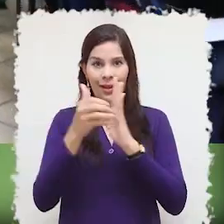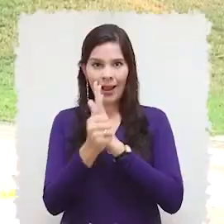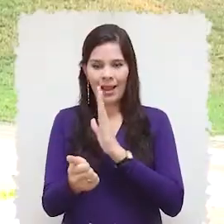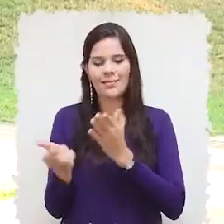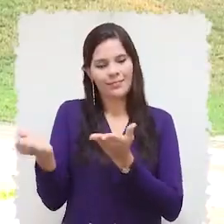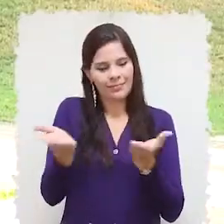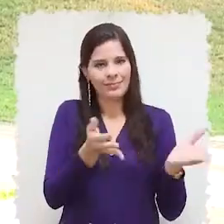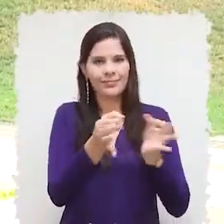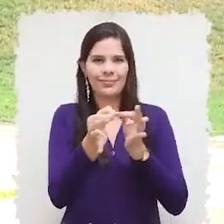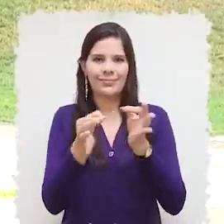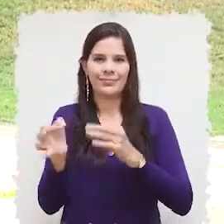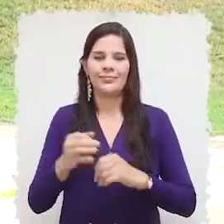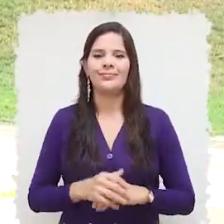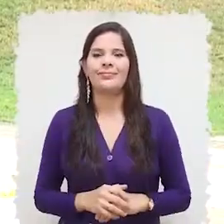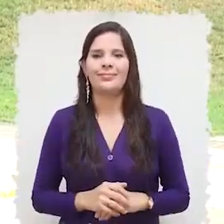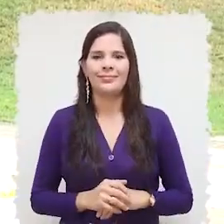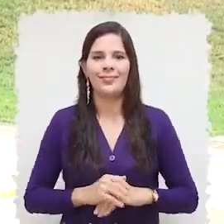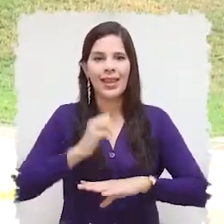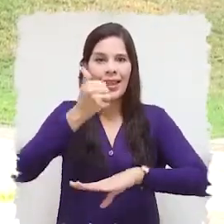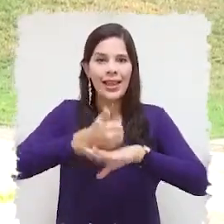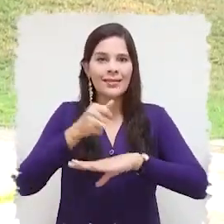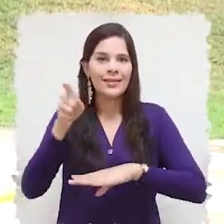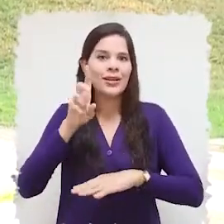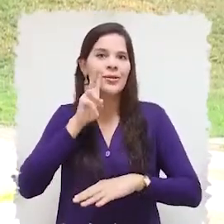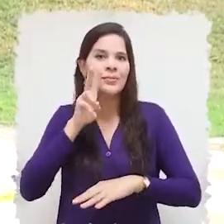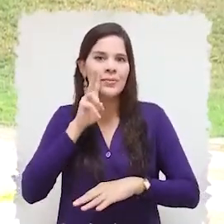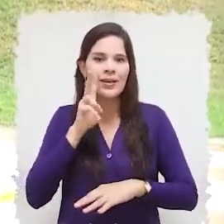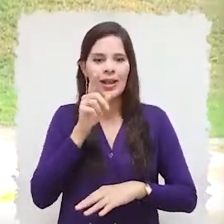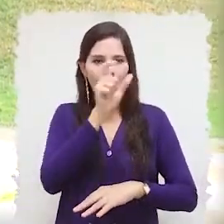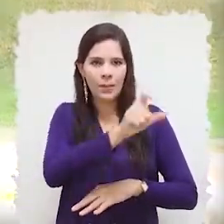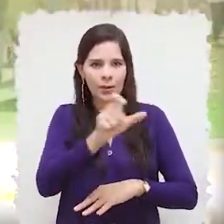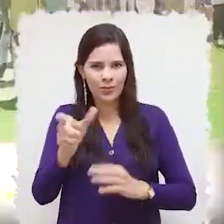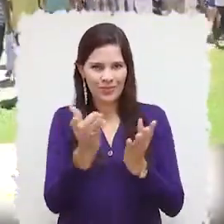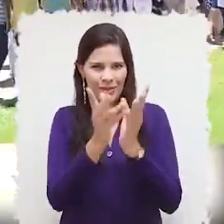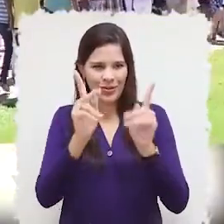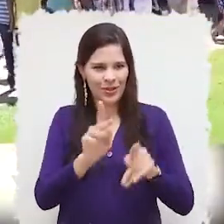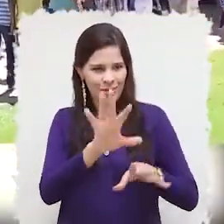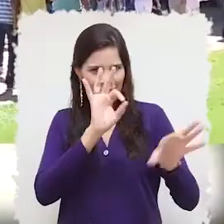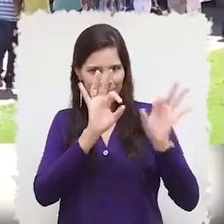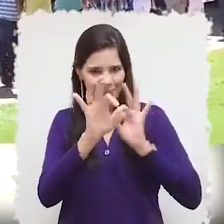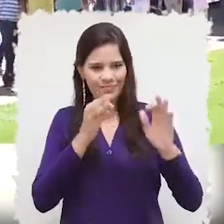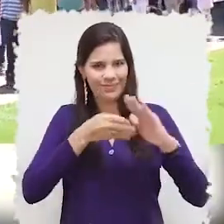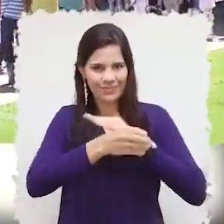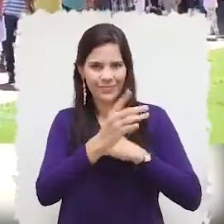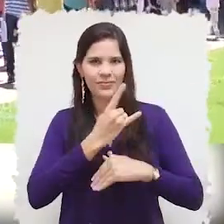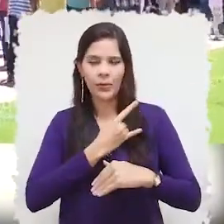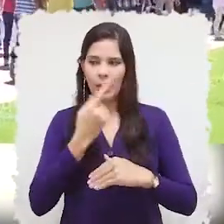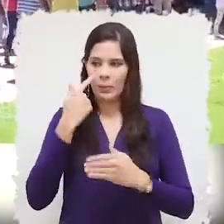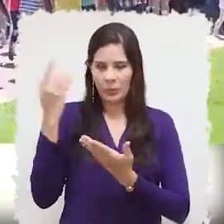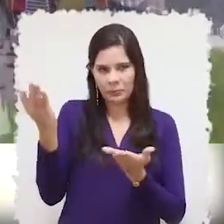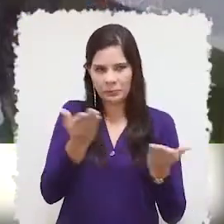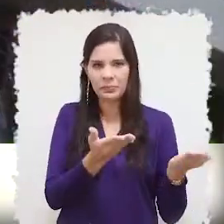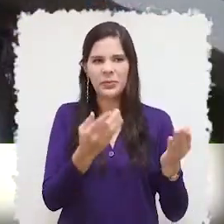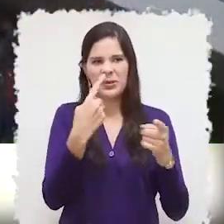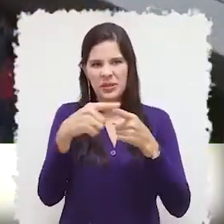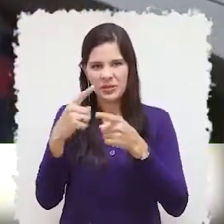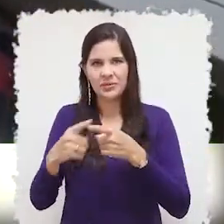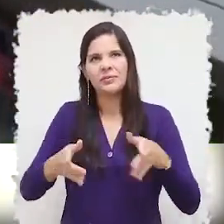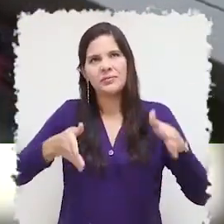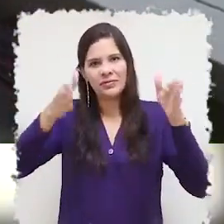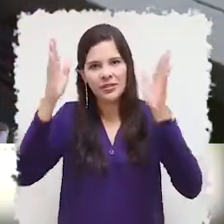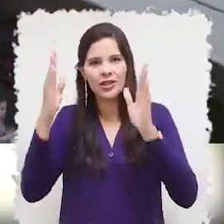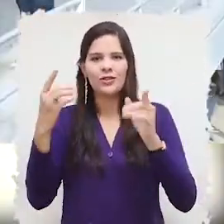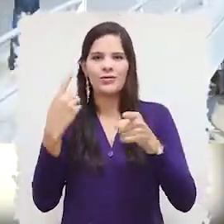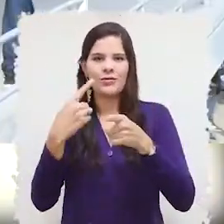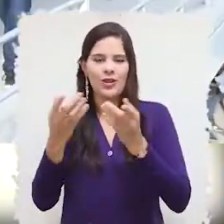Magdalena. Nuestro rector Pablo Vera Salazar dispuso que los aspirantes a ser beneficiados por el programa conocieran la infraestructura física y de